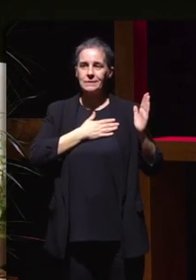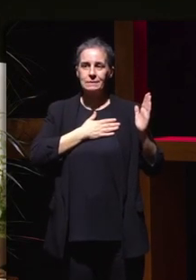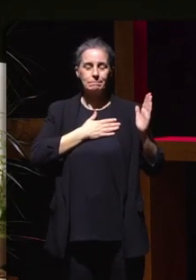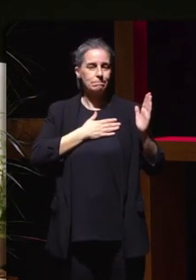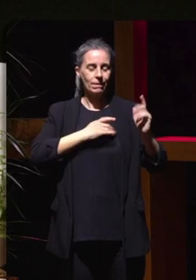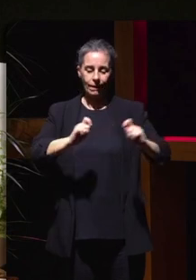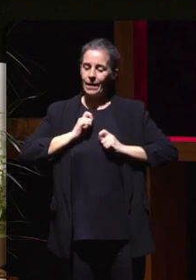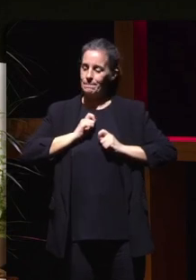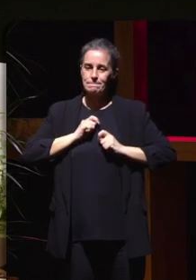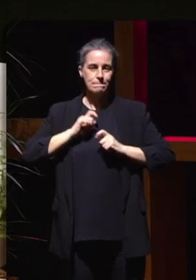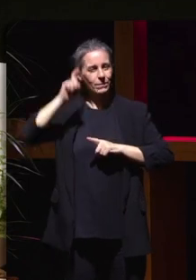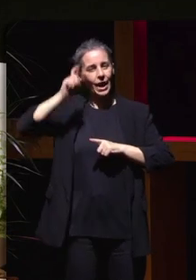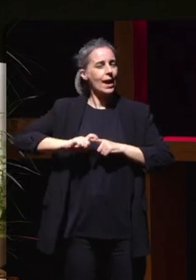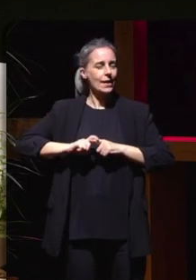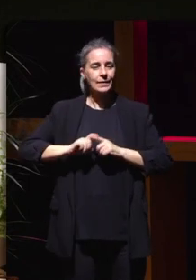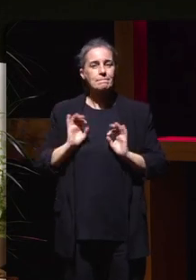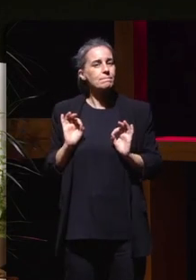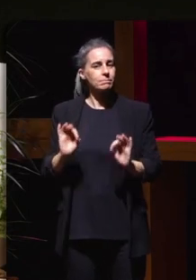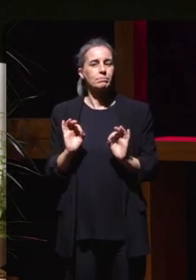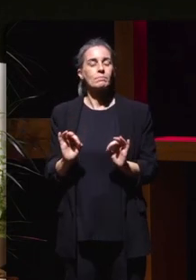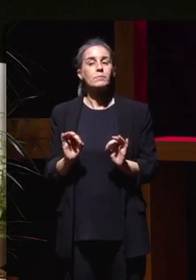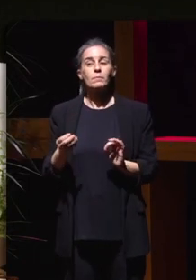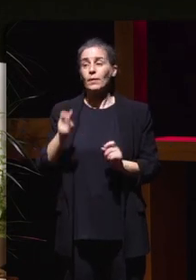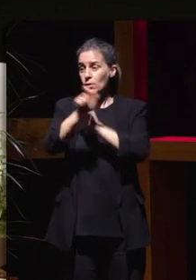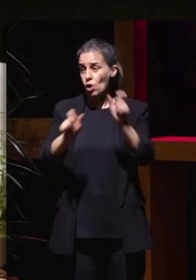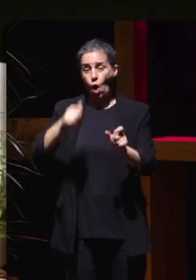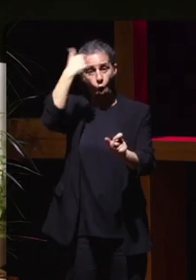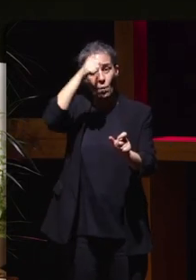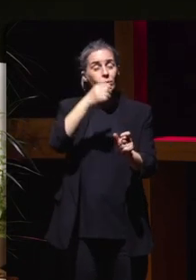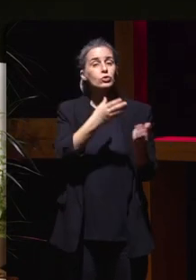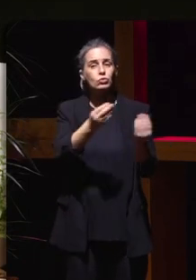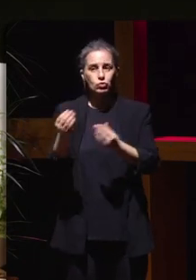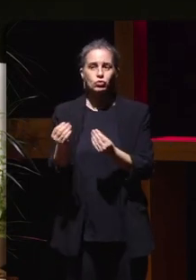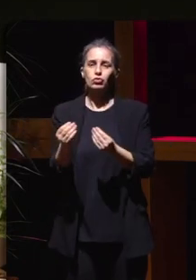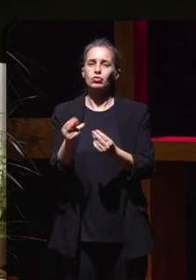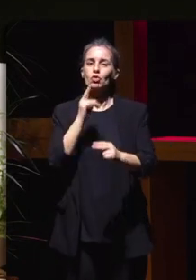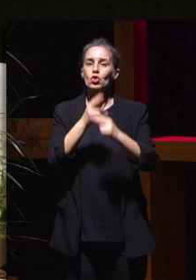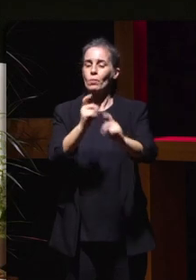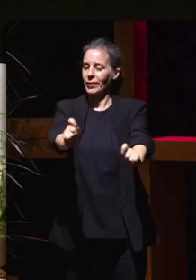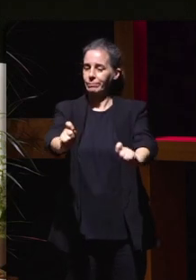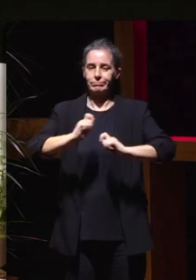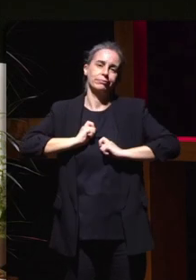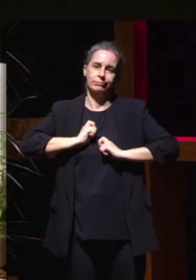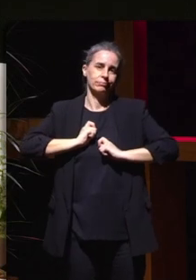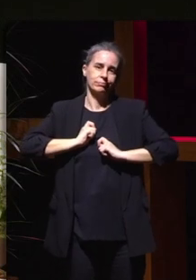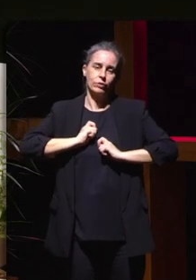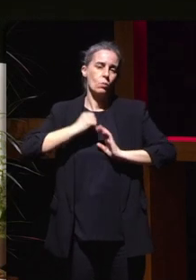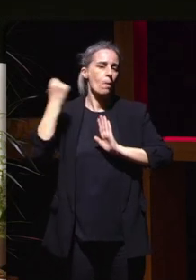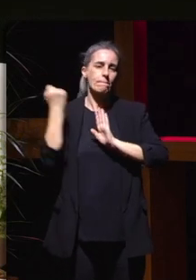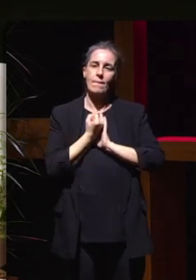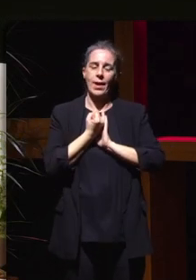me caracteriza Y sobre todo o rol que moita siente moito Summers me pusieron como San Benito para